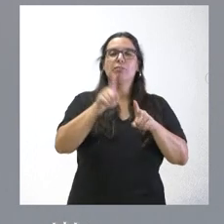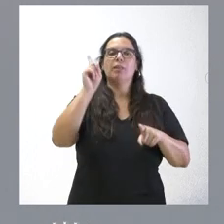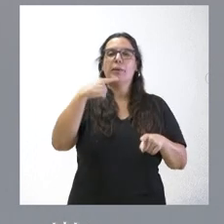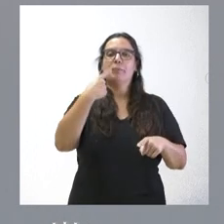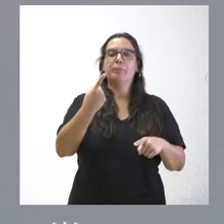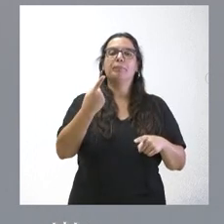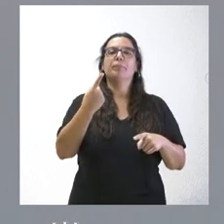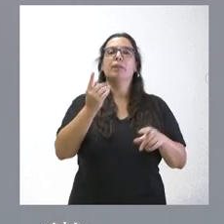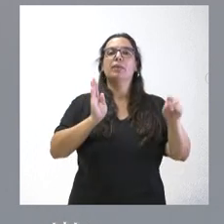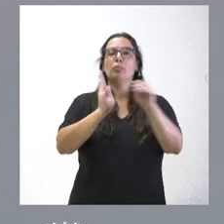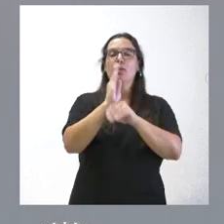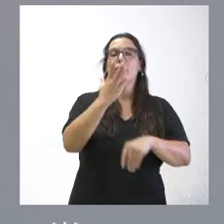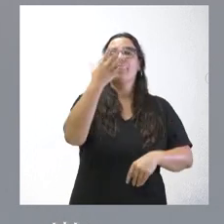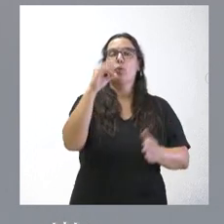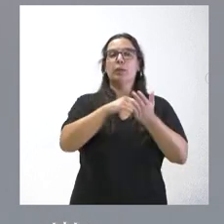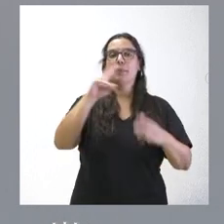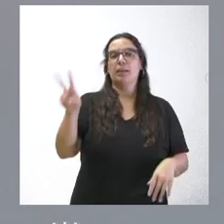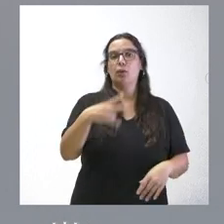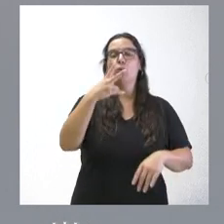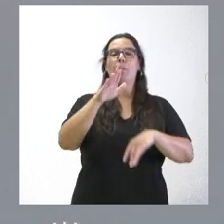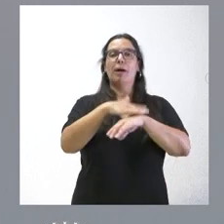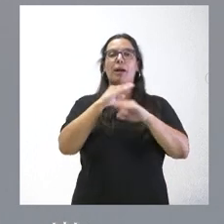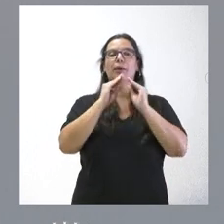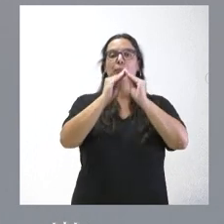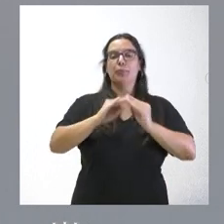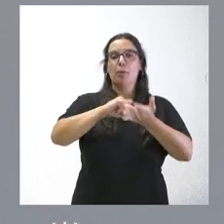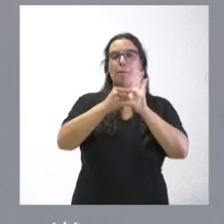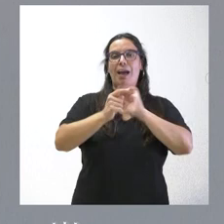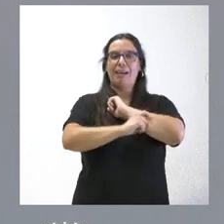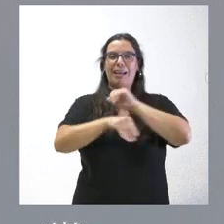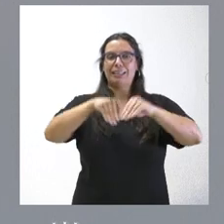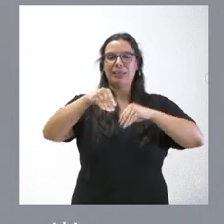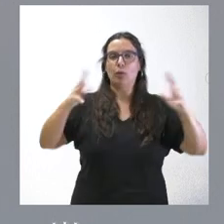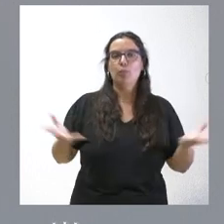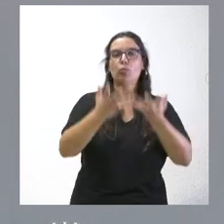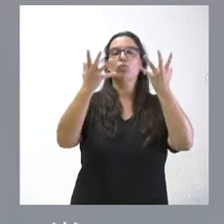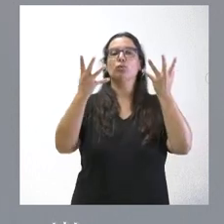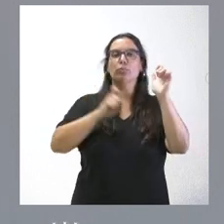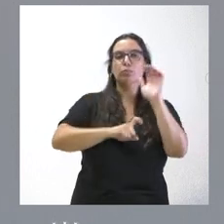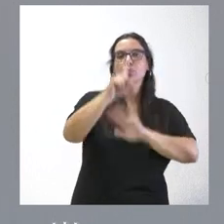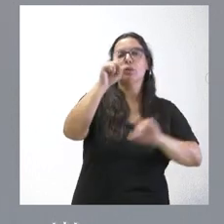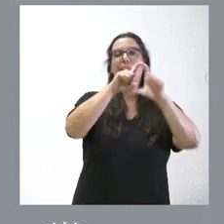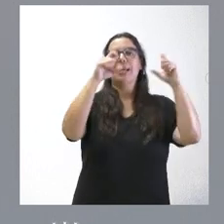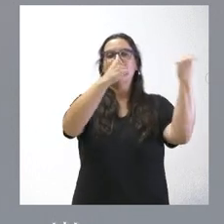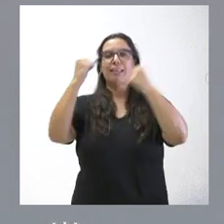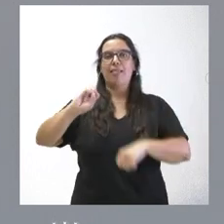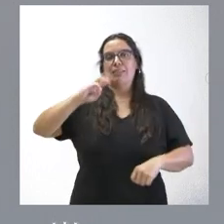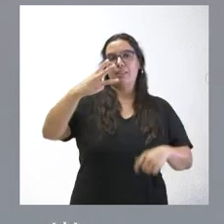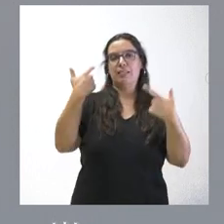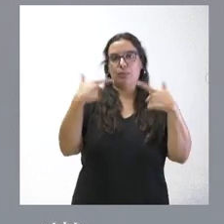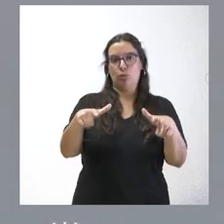otorgado una subvención de 50.000 euros para elaborar el plan estratégico de impulso y promoción de las entidades del Tercer